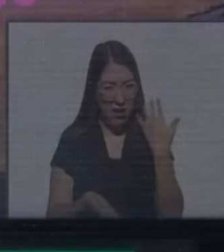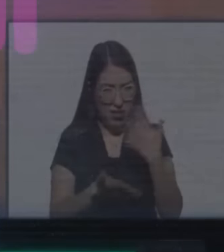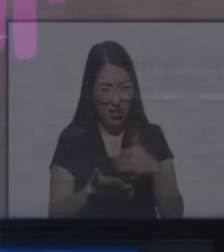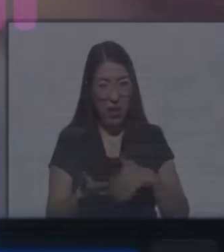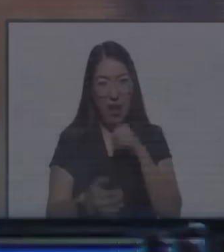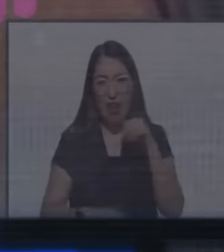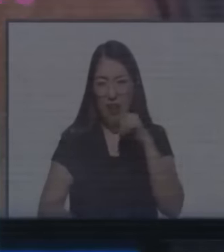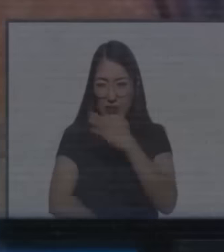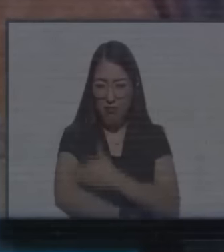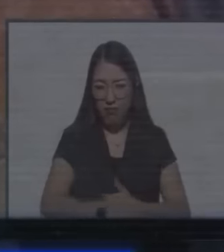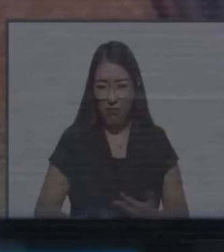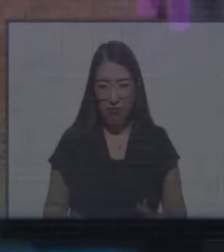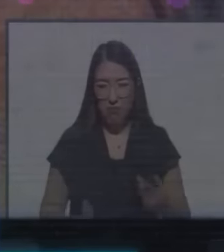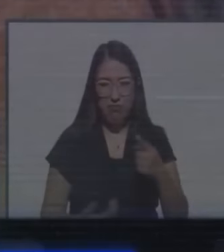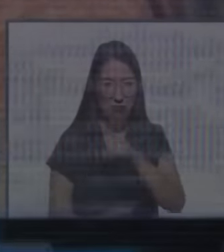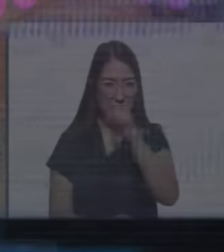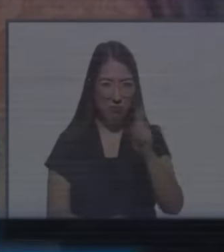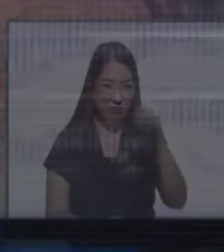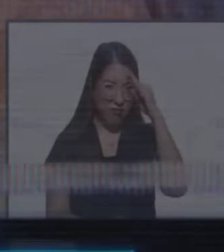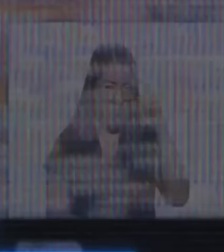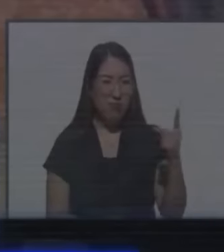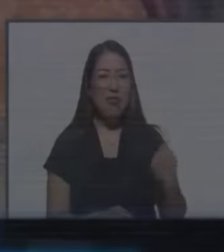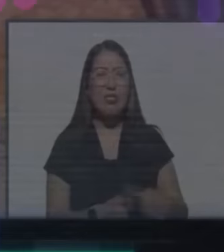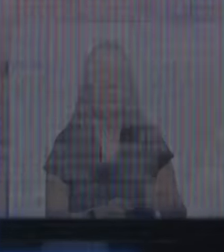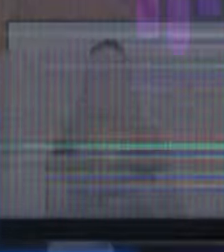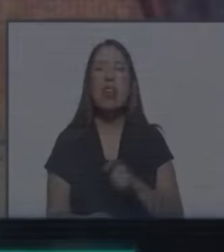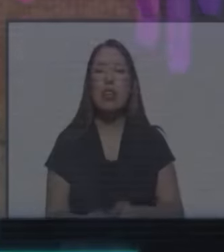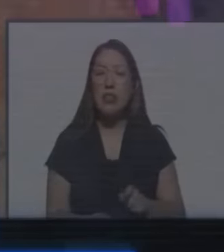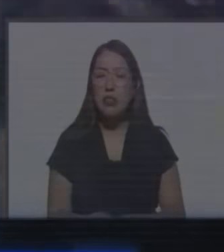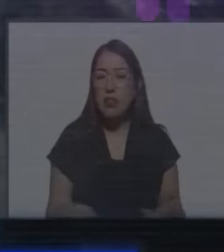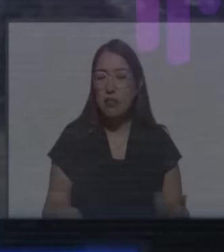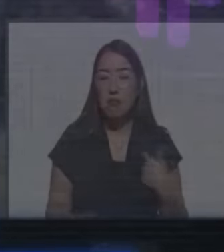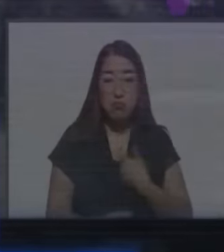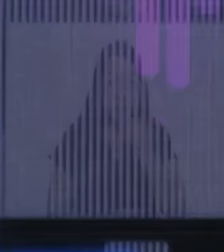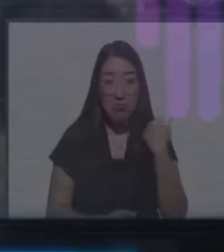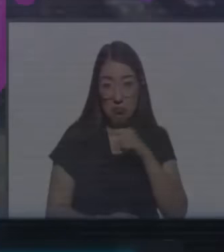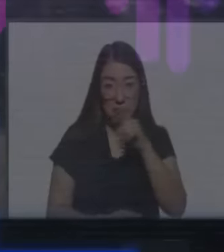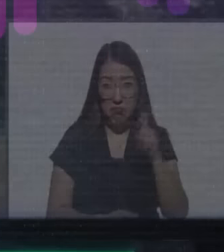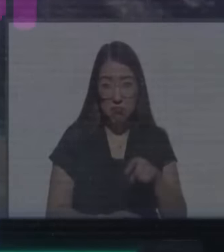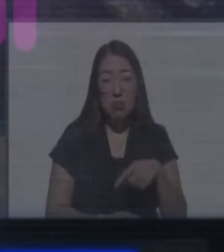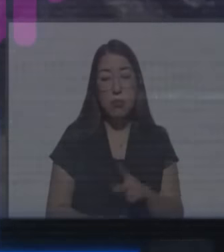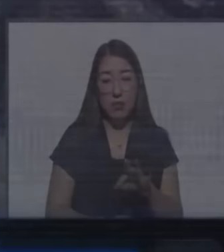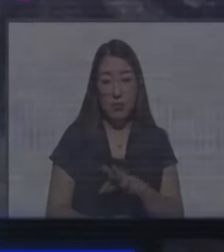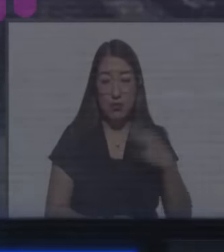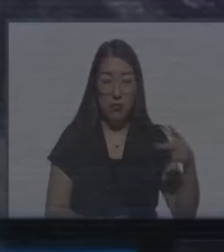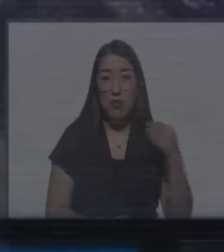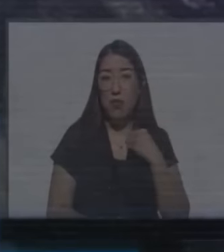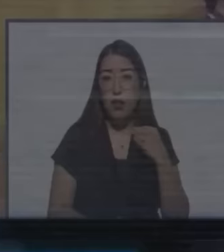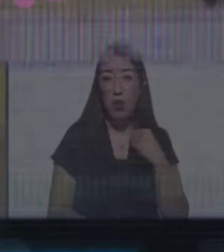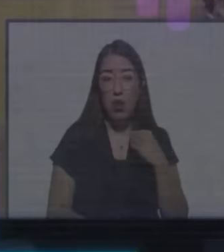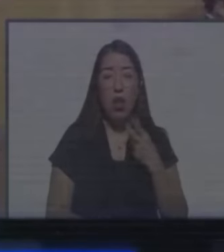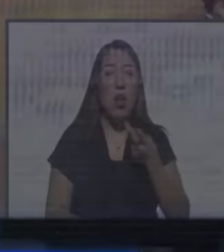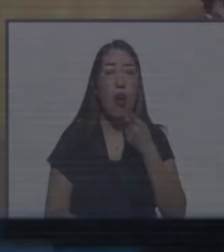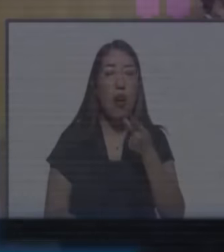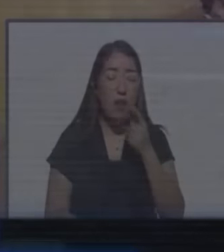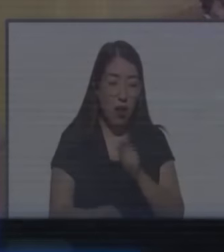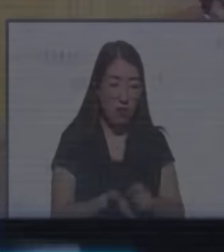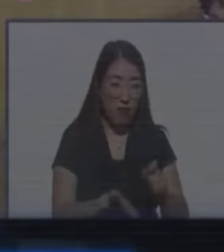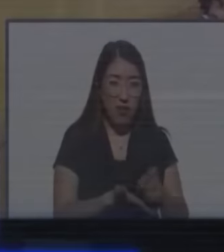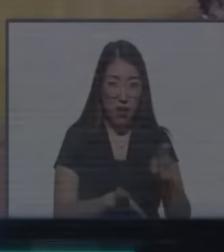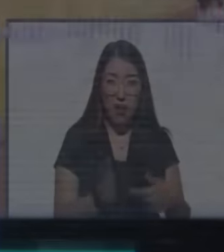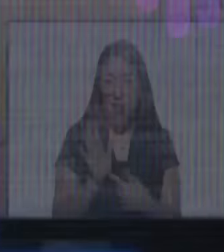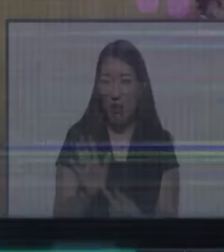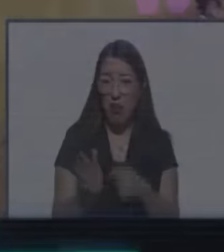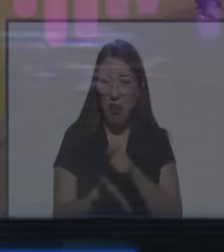por la tarde, pues tú dices, ¿quién la escribió? Claro. ¿Quién la escribió? No lo sé, pero seguramente se la dictó su abogado César de Castro, que es una carta que no lo